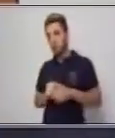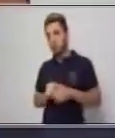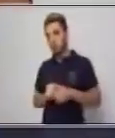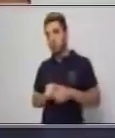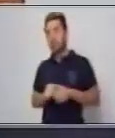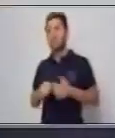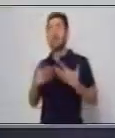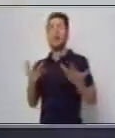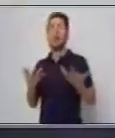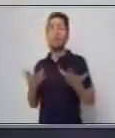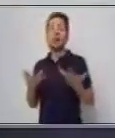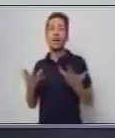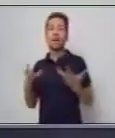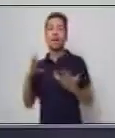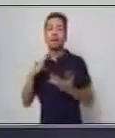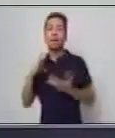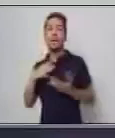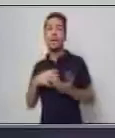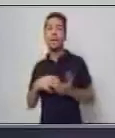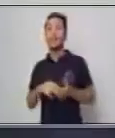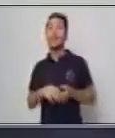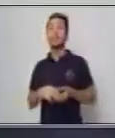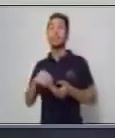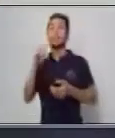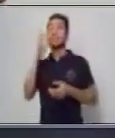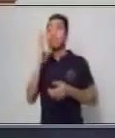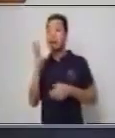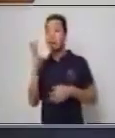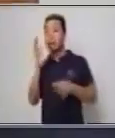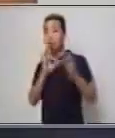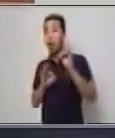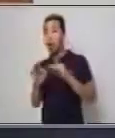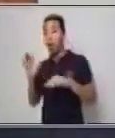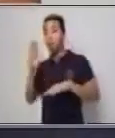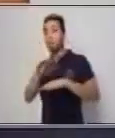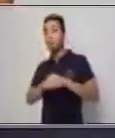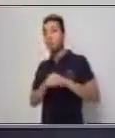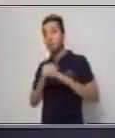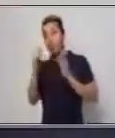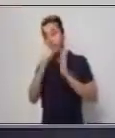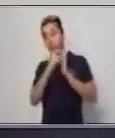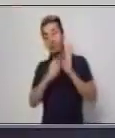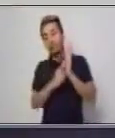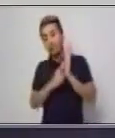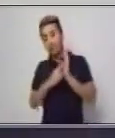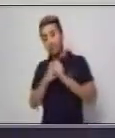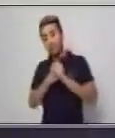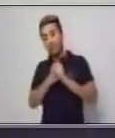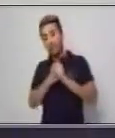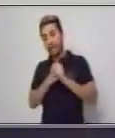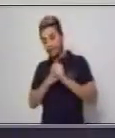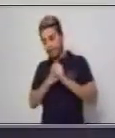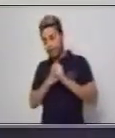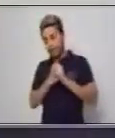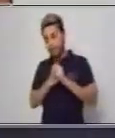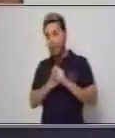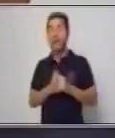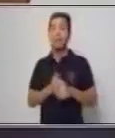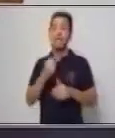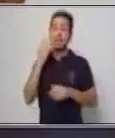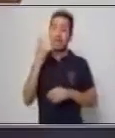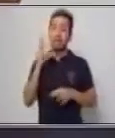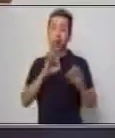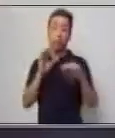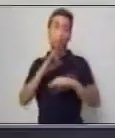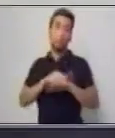enteros que poseen tres o más divisores. Interesante, ¿no? Son los que poseen tres o